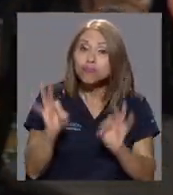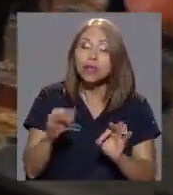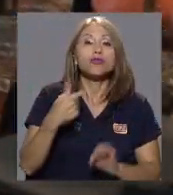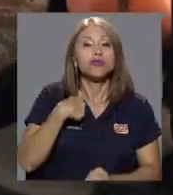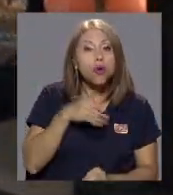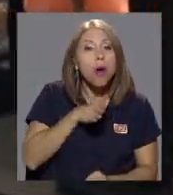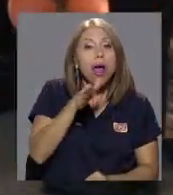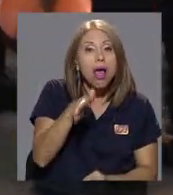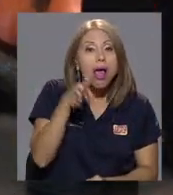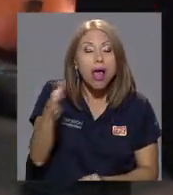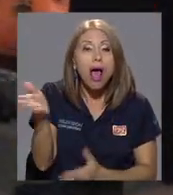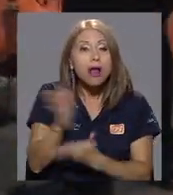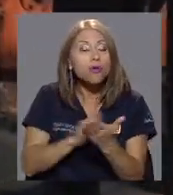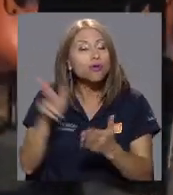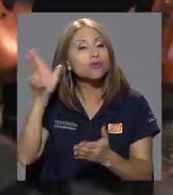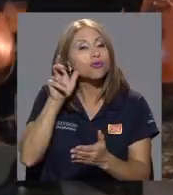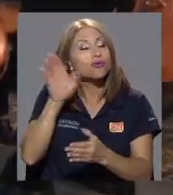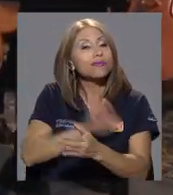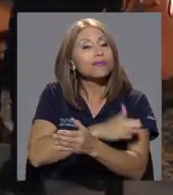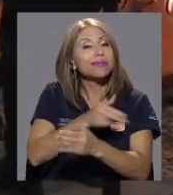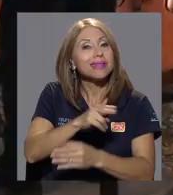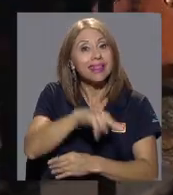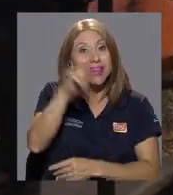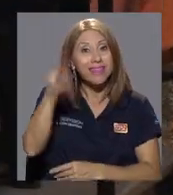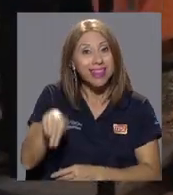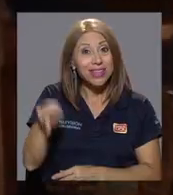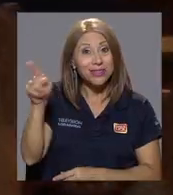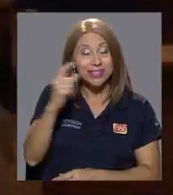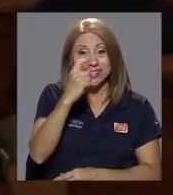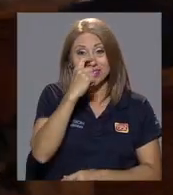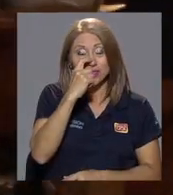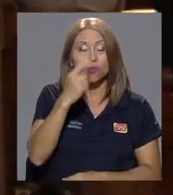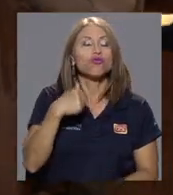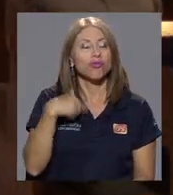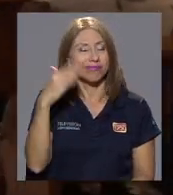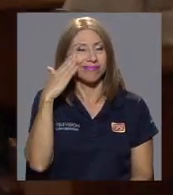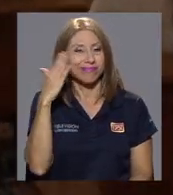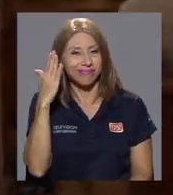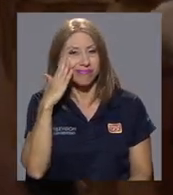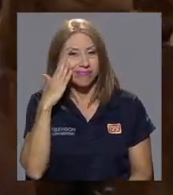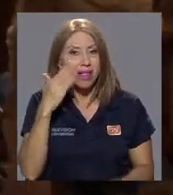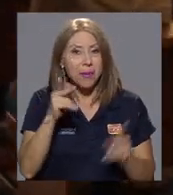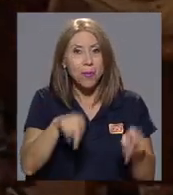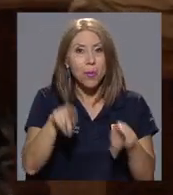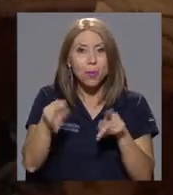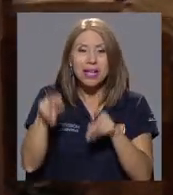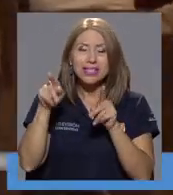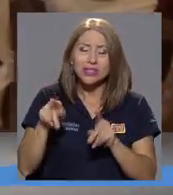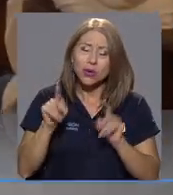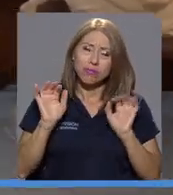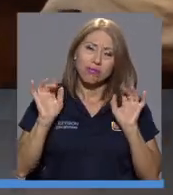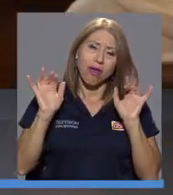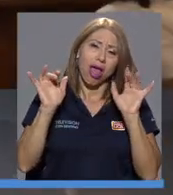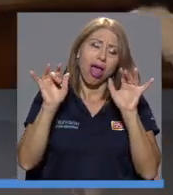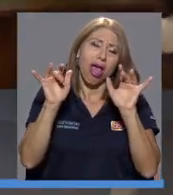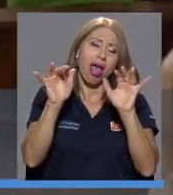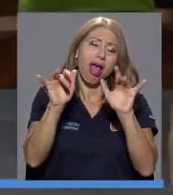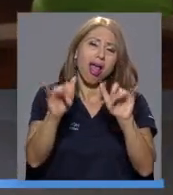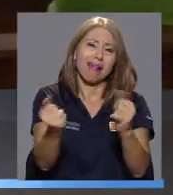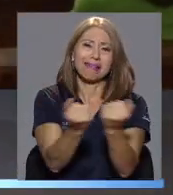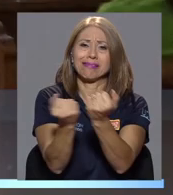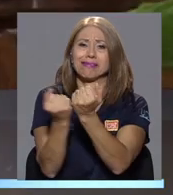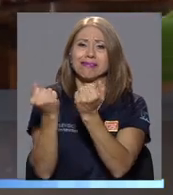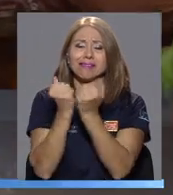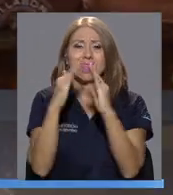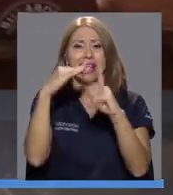algunos de sus conciertos inclusive los navideños hayan san antonio escazú y soy testigo de como la población se acerca llena a la iglesia y les